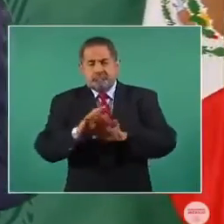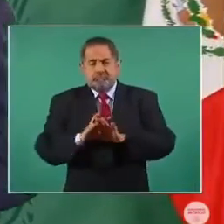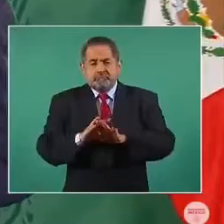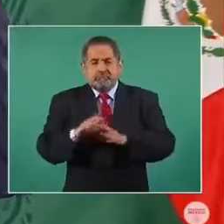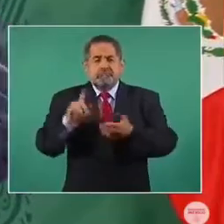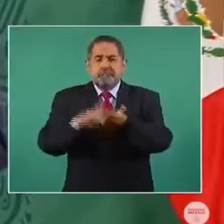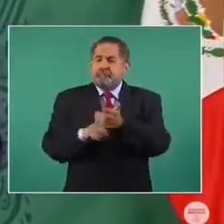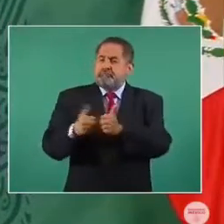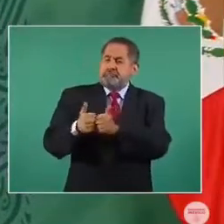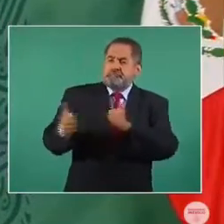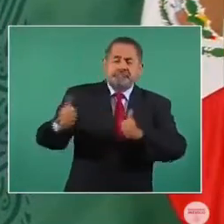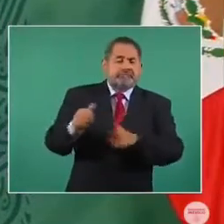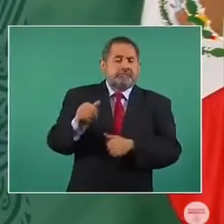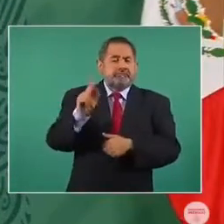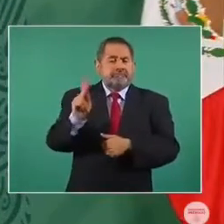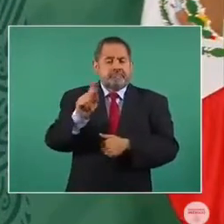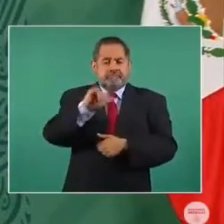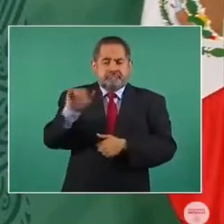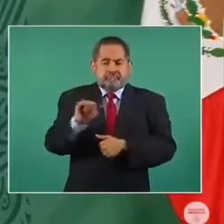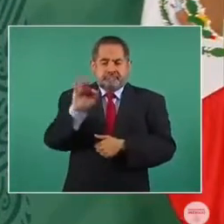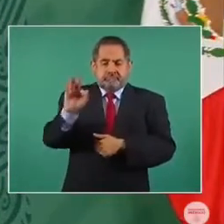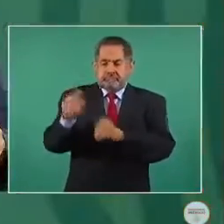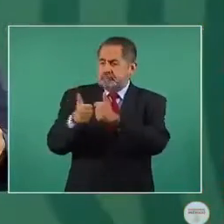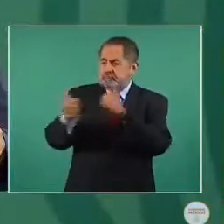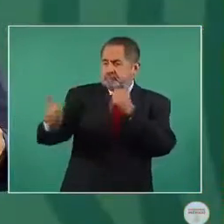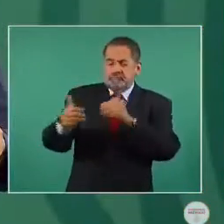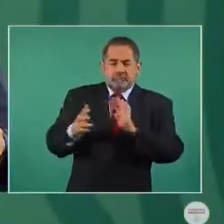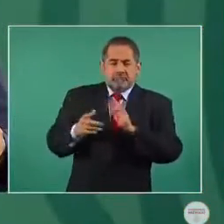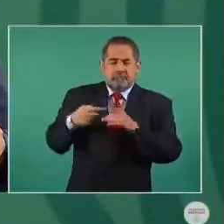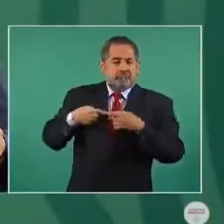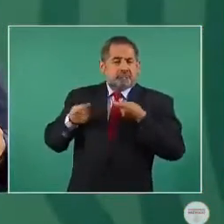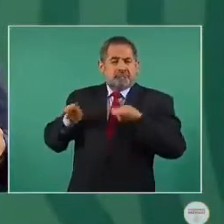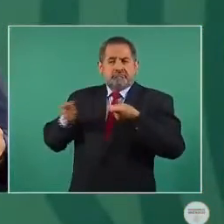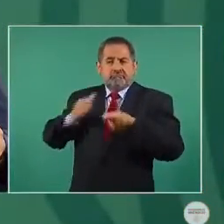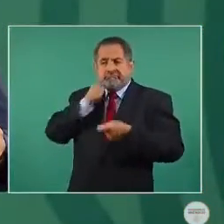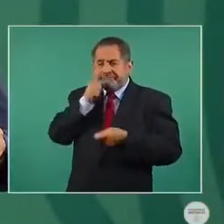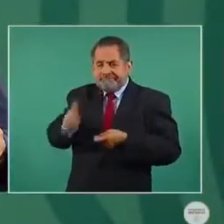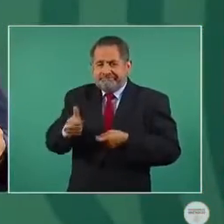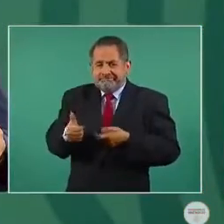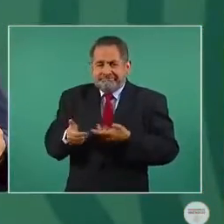Judicial es independiente.